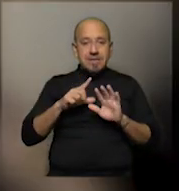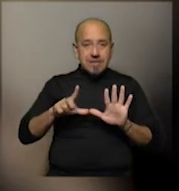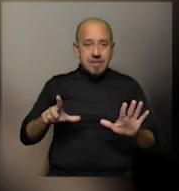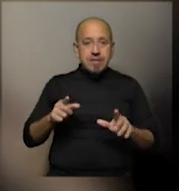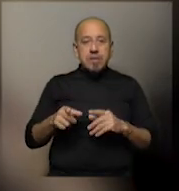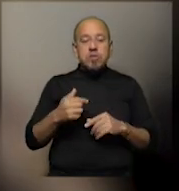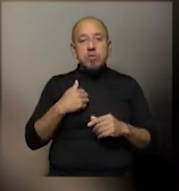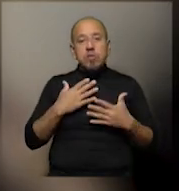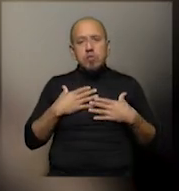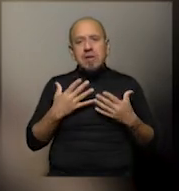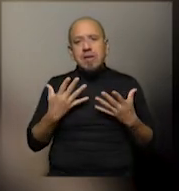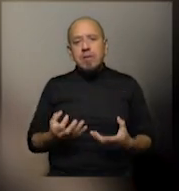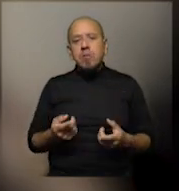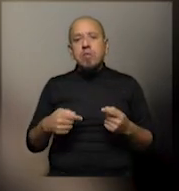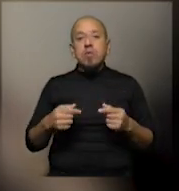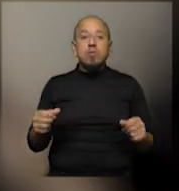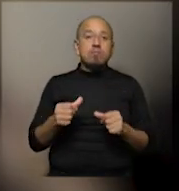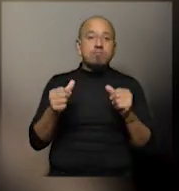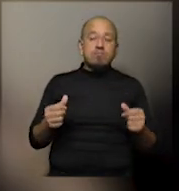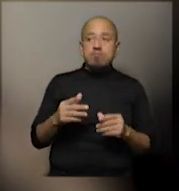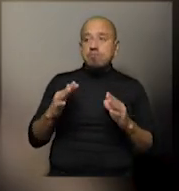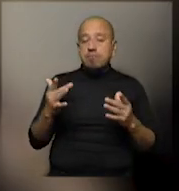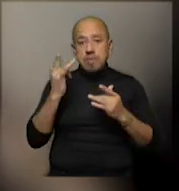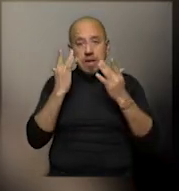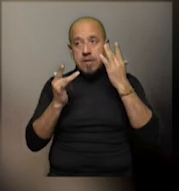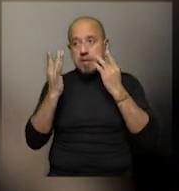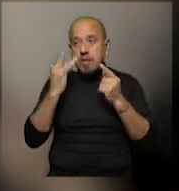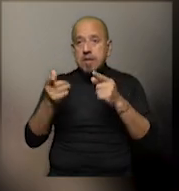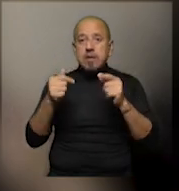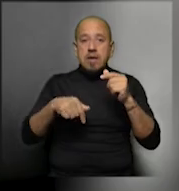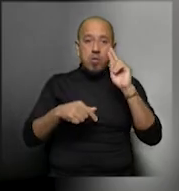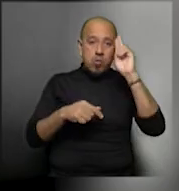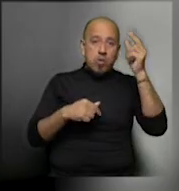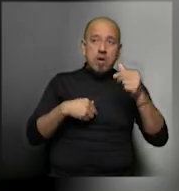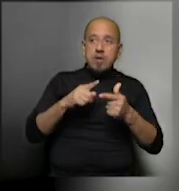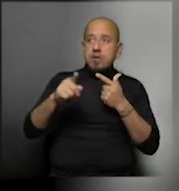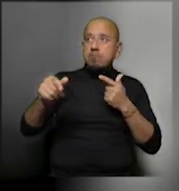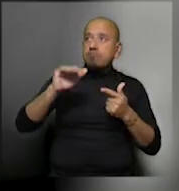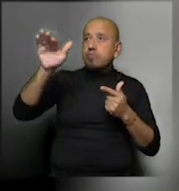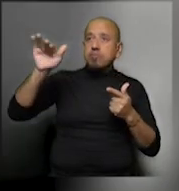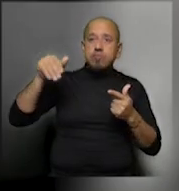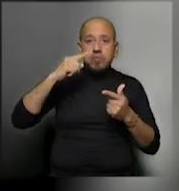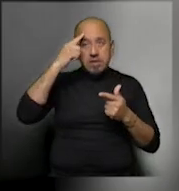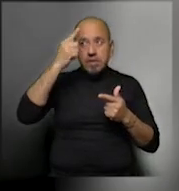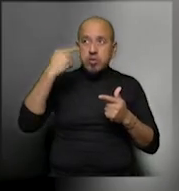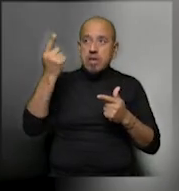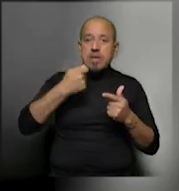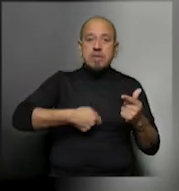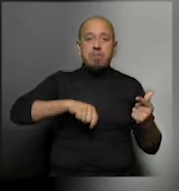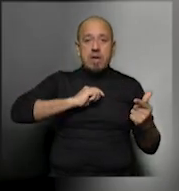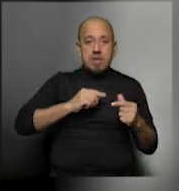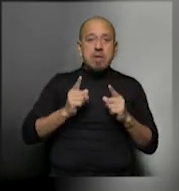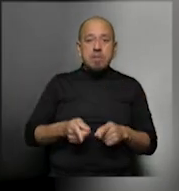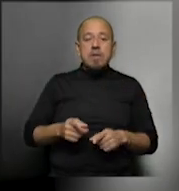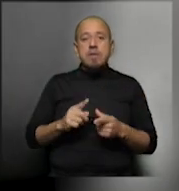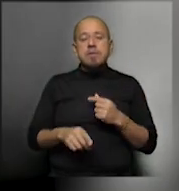estamos intentando poder hacer, ¿no? Entre artistas de las nacionales, de la región, bueno, de España y de otros lugares del